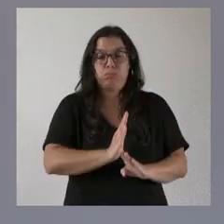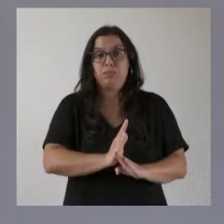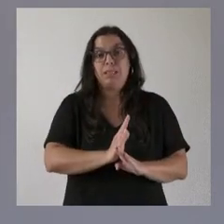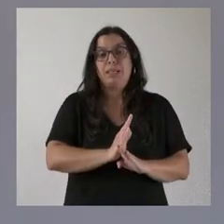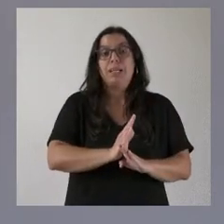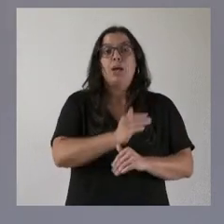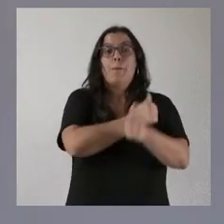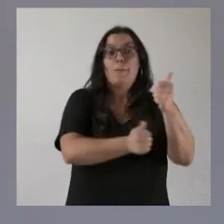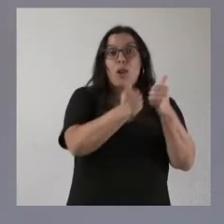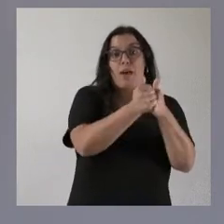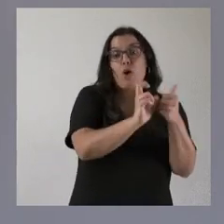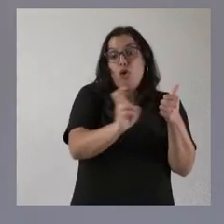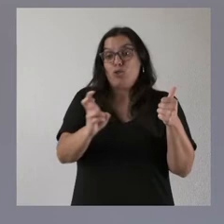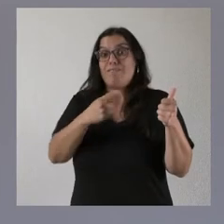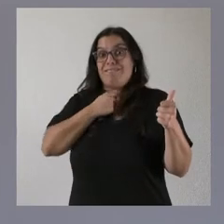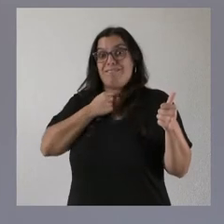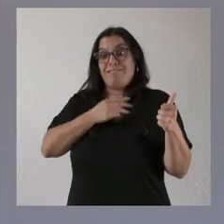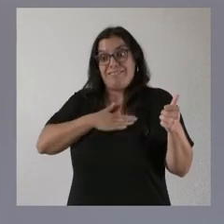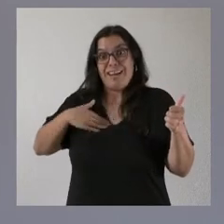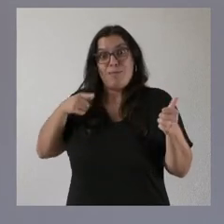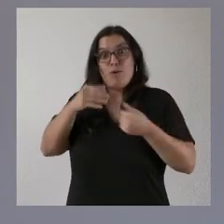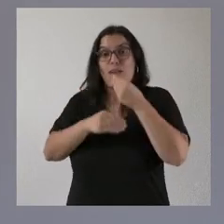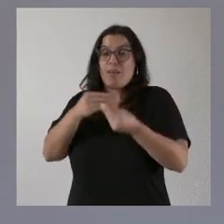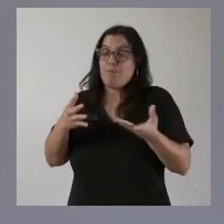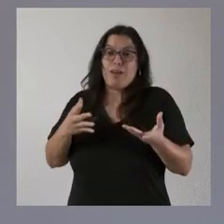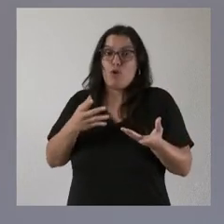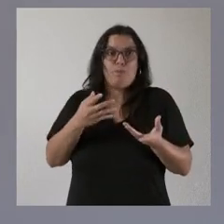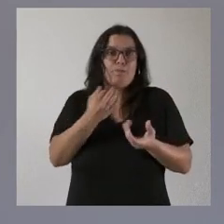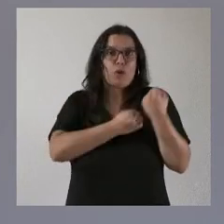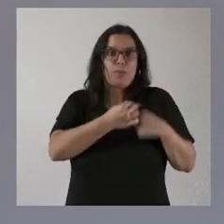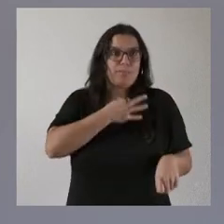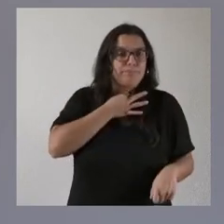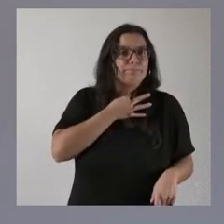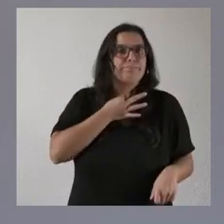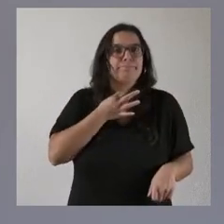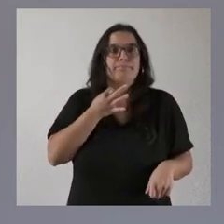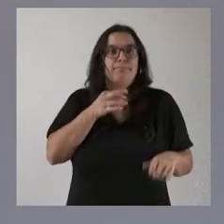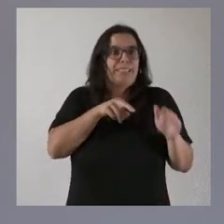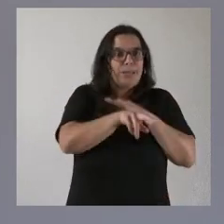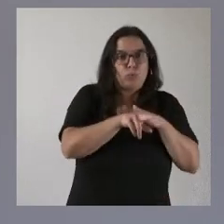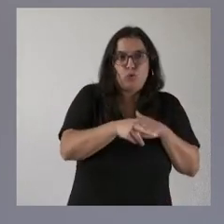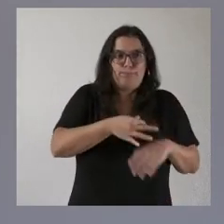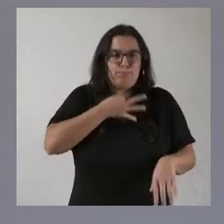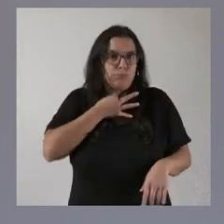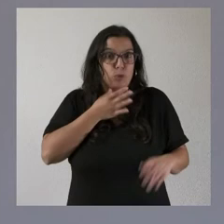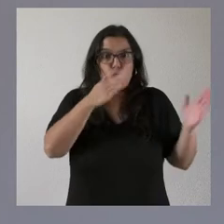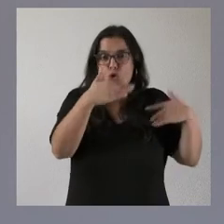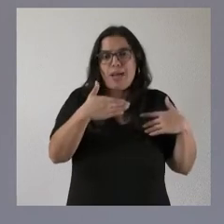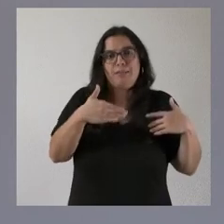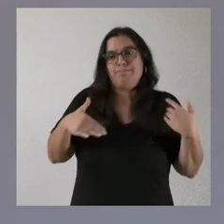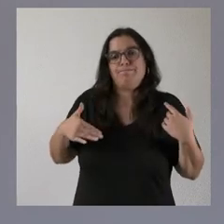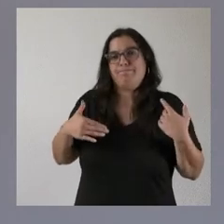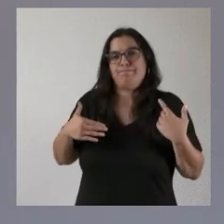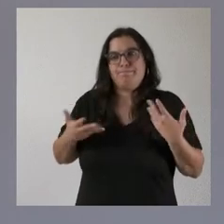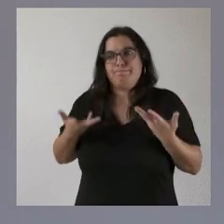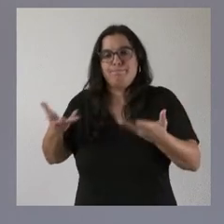nos gustaría haber hecho y que por esa insuficiencia económica o esa insuficiencia de medios o de recursos no podemos llegar